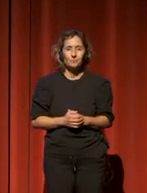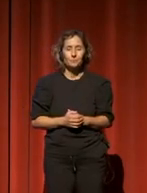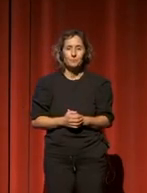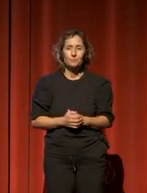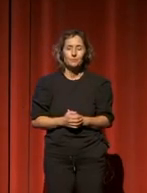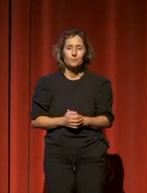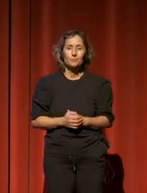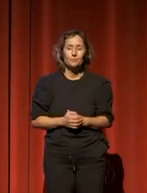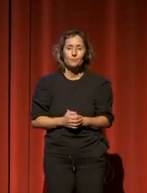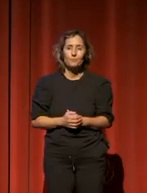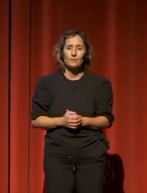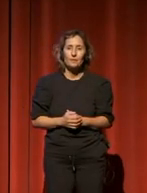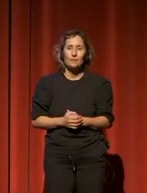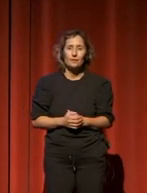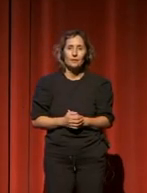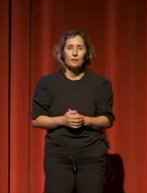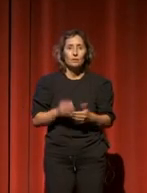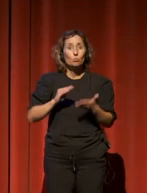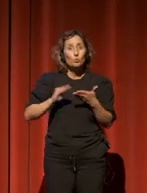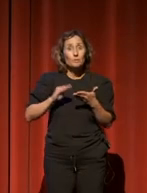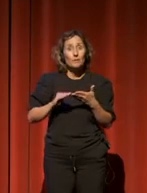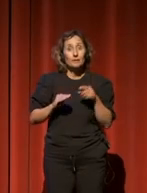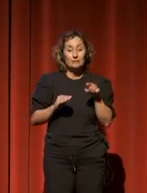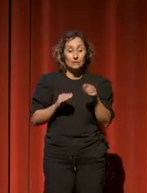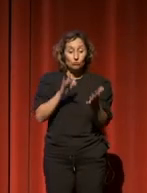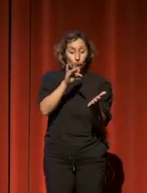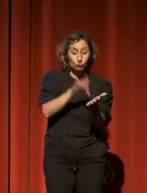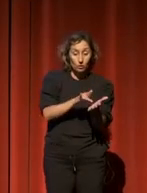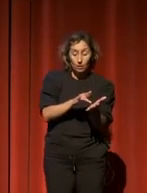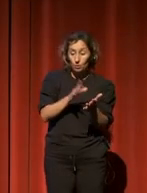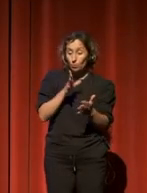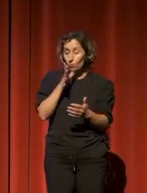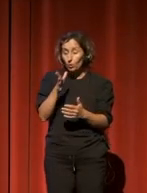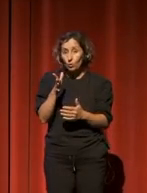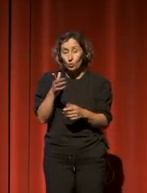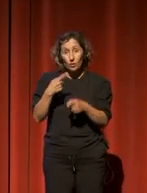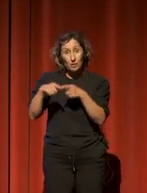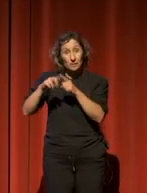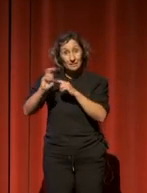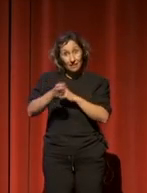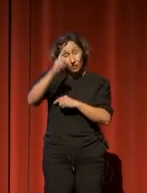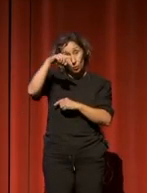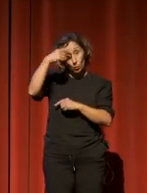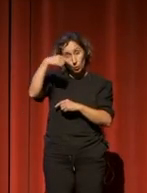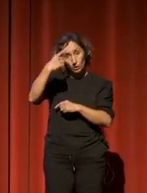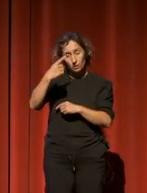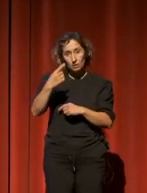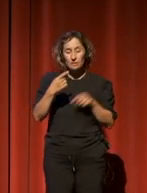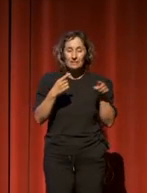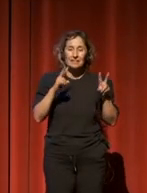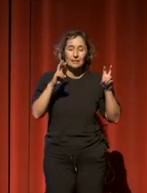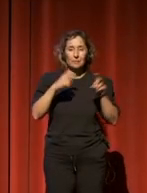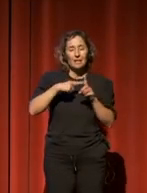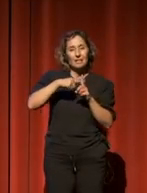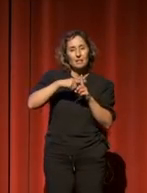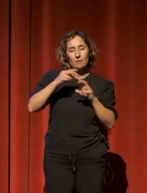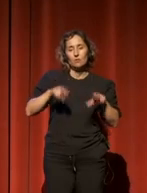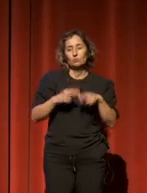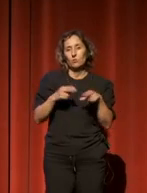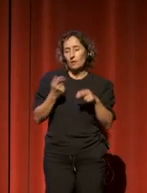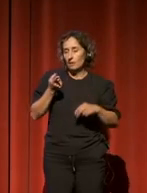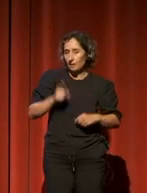a la diversidad cultural pero sobre todo esto aparece muy poquito a lo largo de la investigación la de clase social